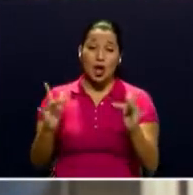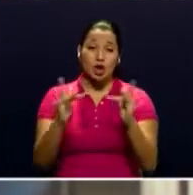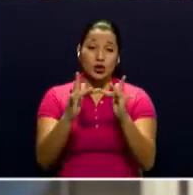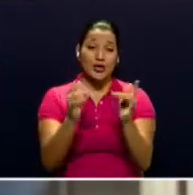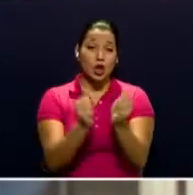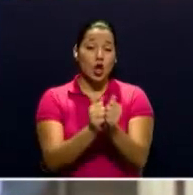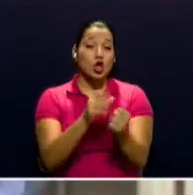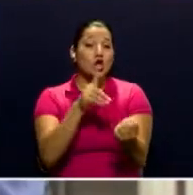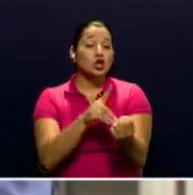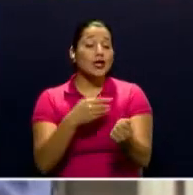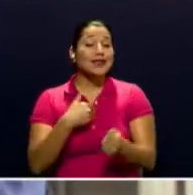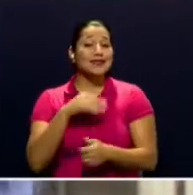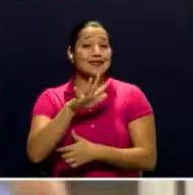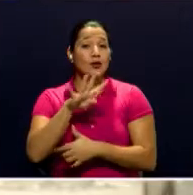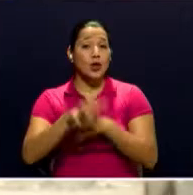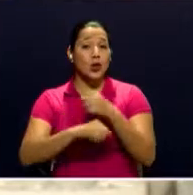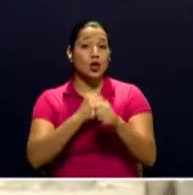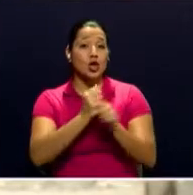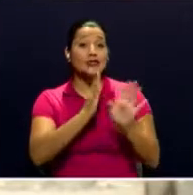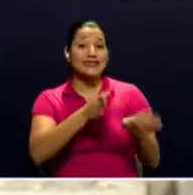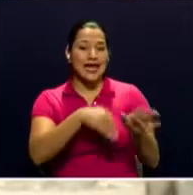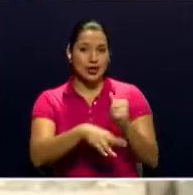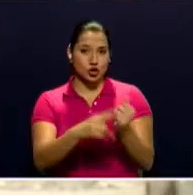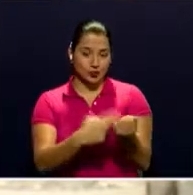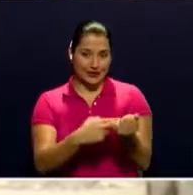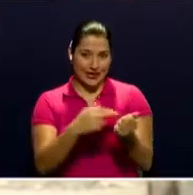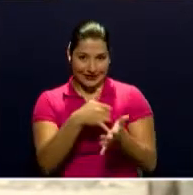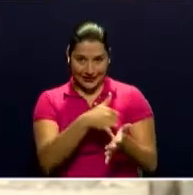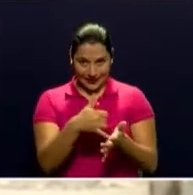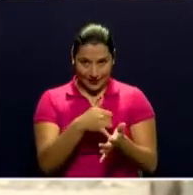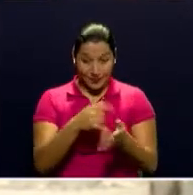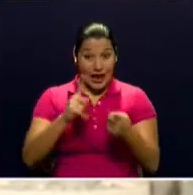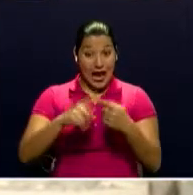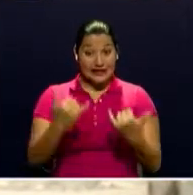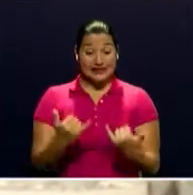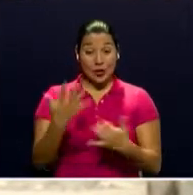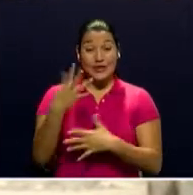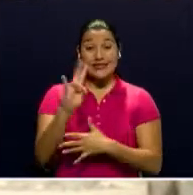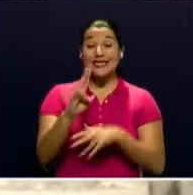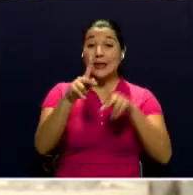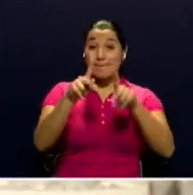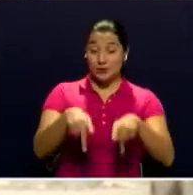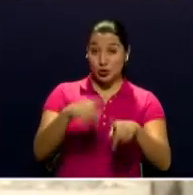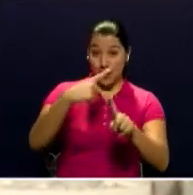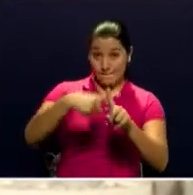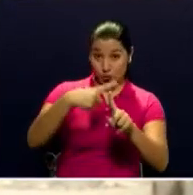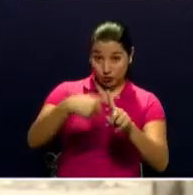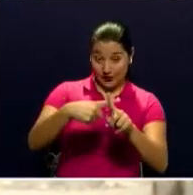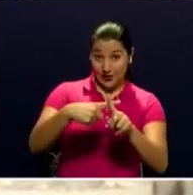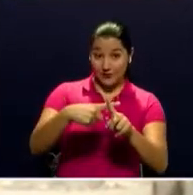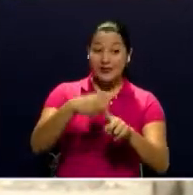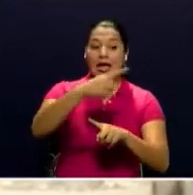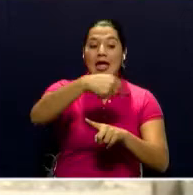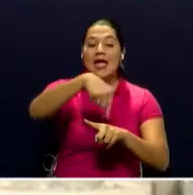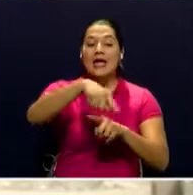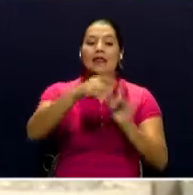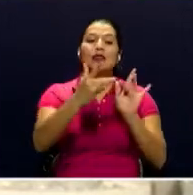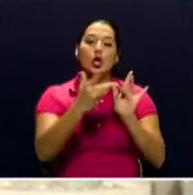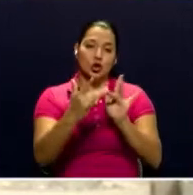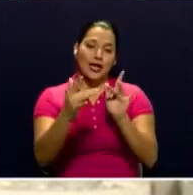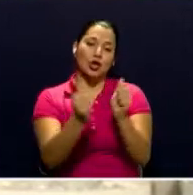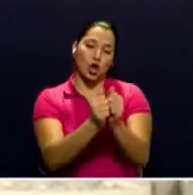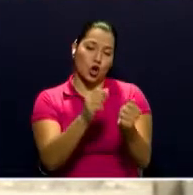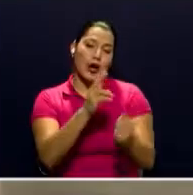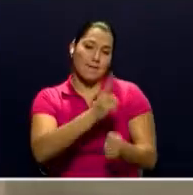54 años. Según el Ministerio de Salud, hasta el momento 17 personas positivas del COVID-19 han sido contactos con este